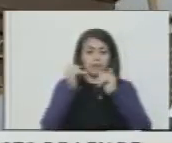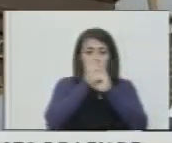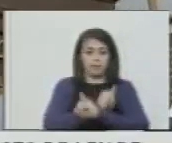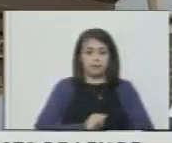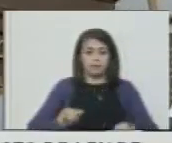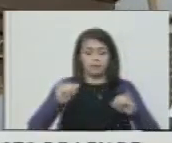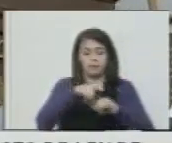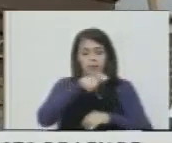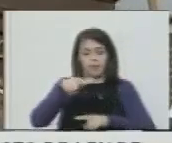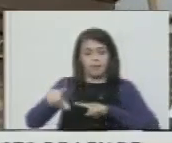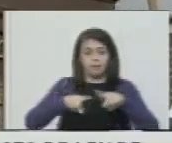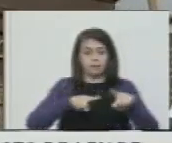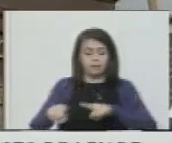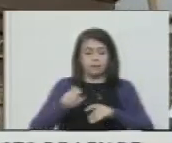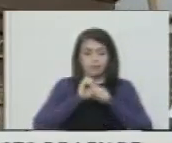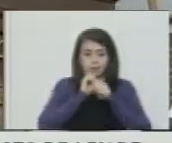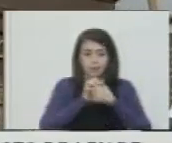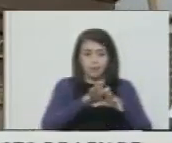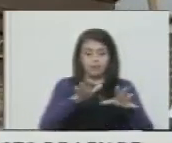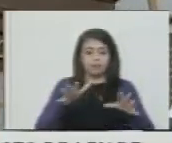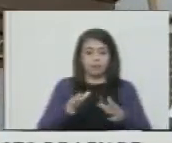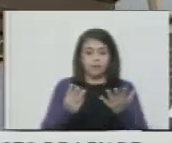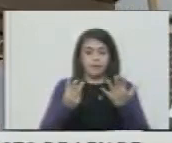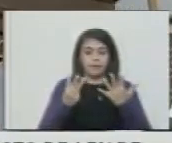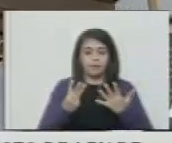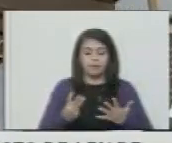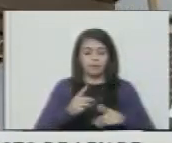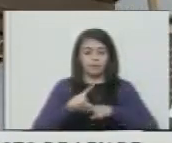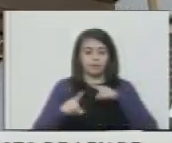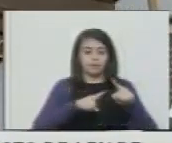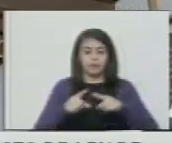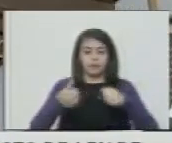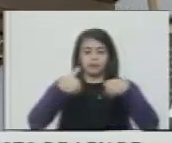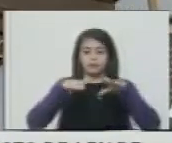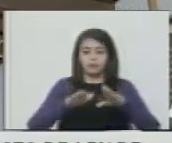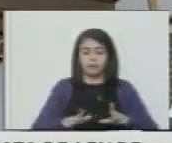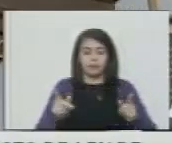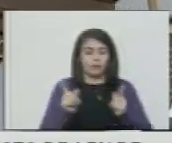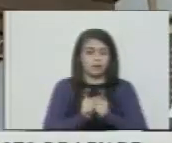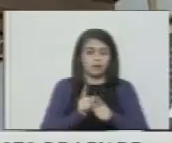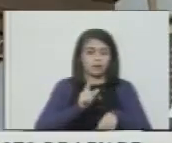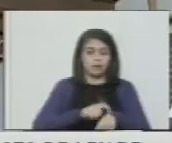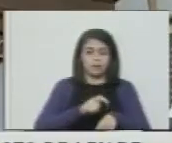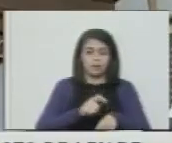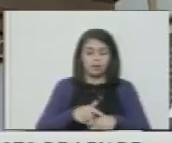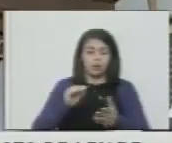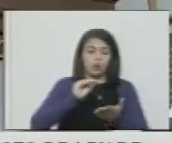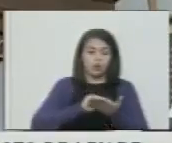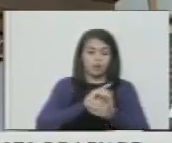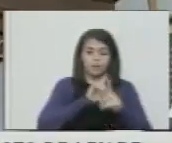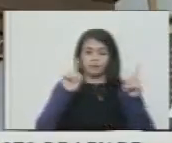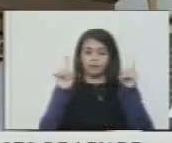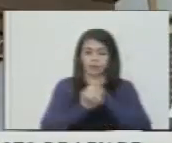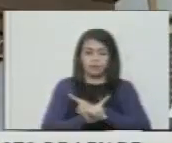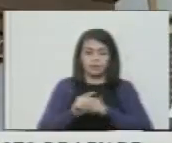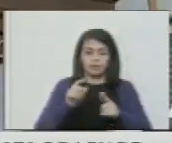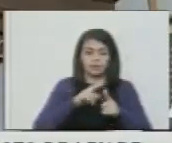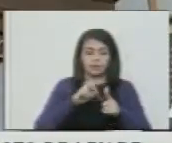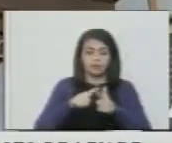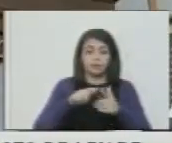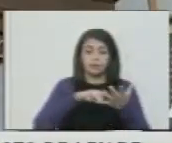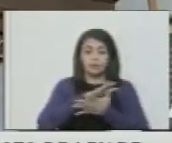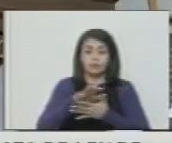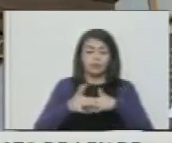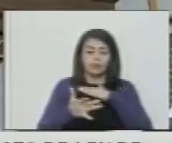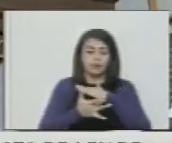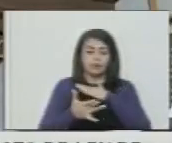con independencia de quien la ordene o divulgue. 8. Ordenar la suspensión preventiva o revertir operaciones y